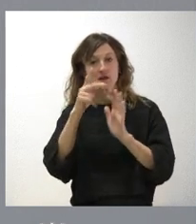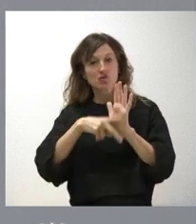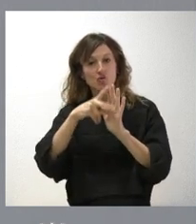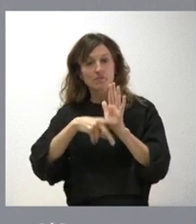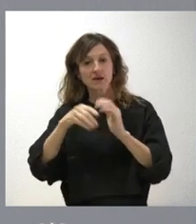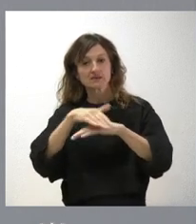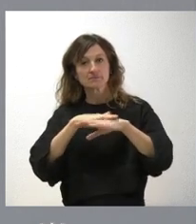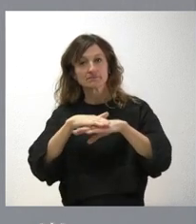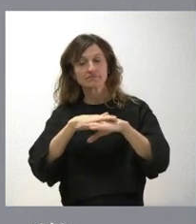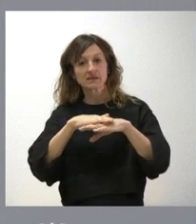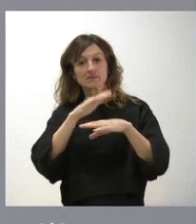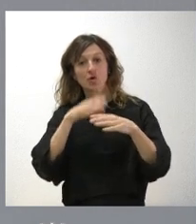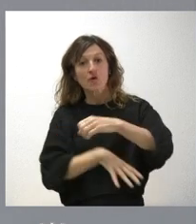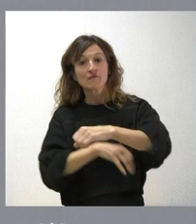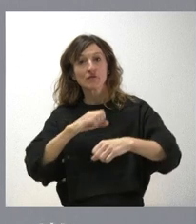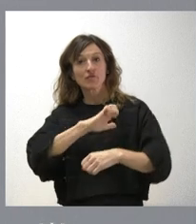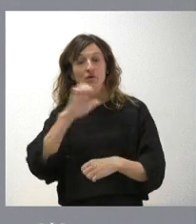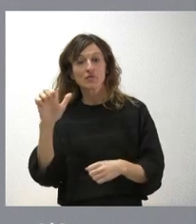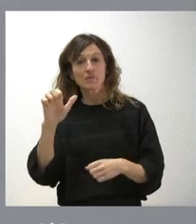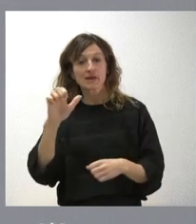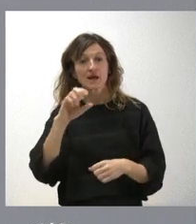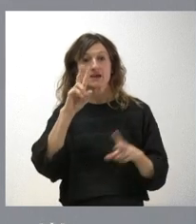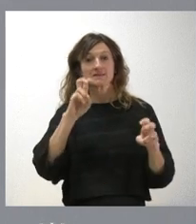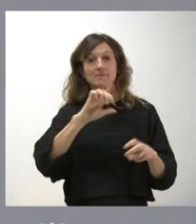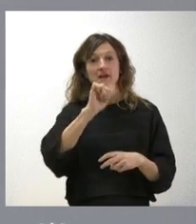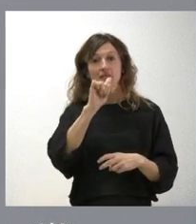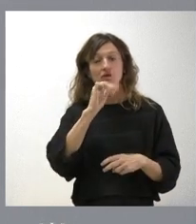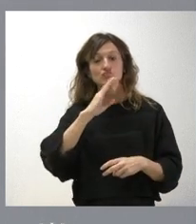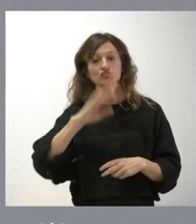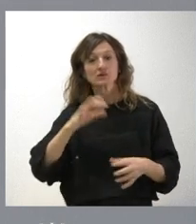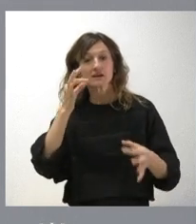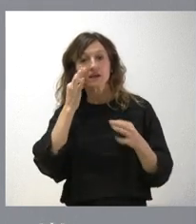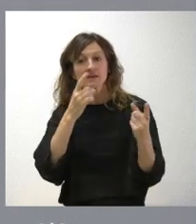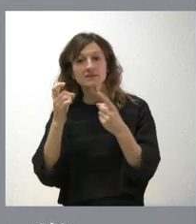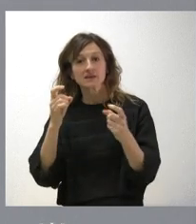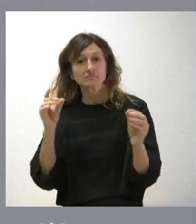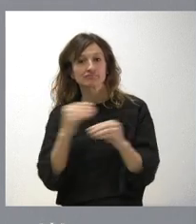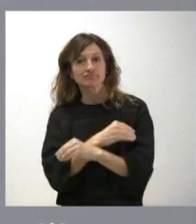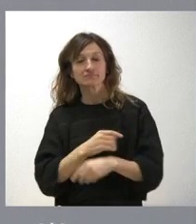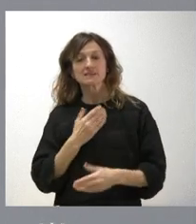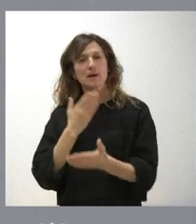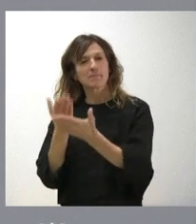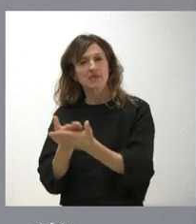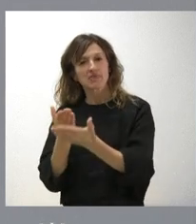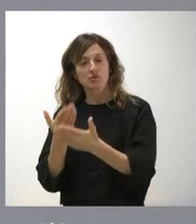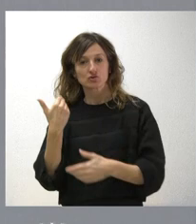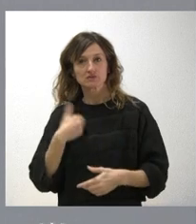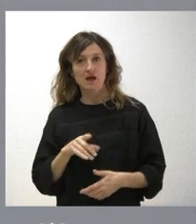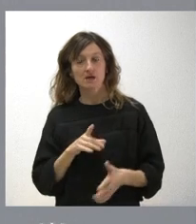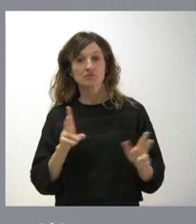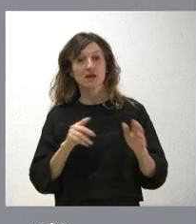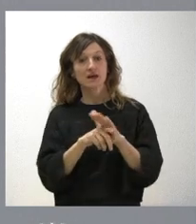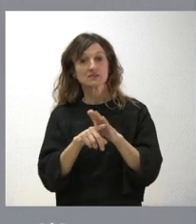reguladas porque son fondos europeos por normativas nacionales no se adecúan a la realidad de las necesidades y lo hemos pedido y por tanto nosotros estamos gestionándolos